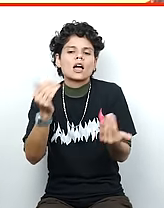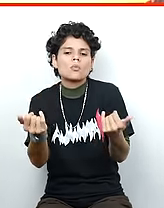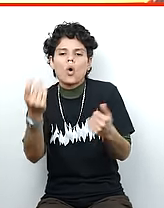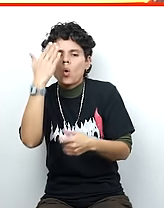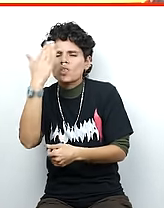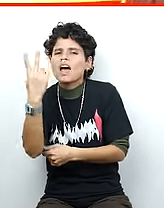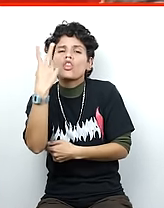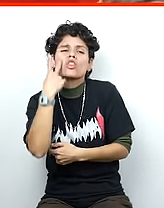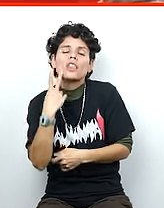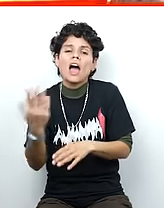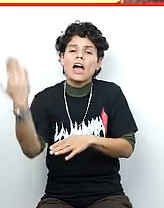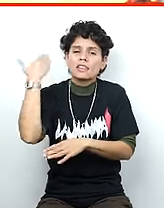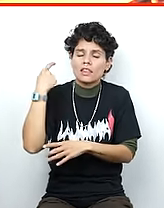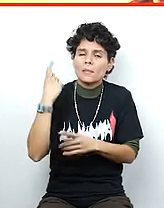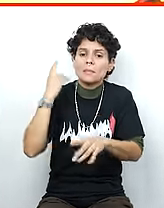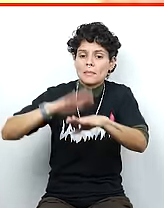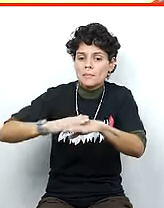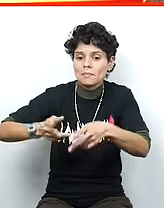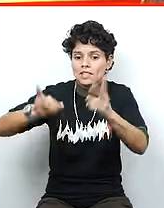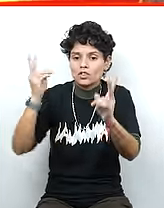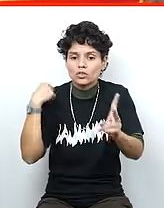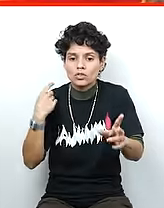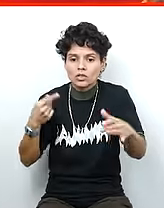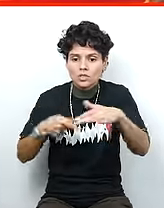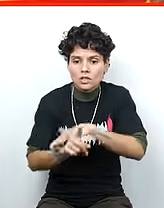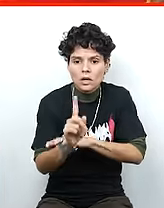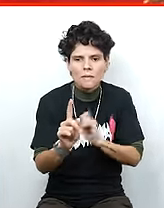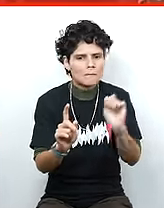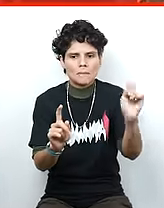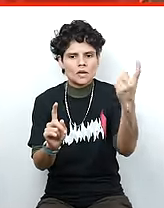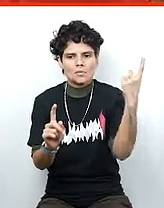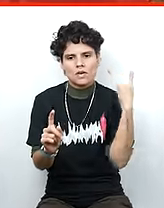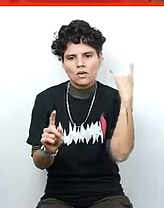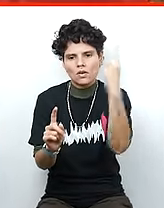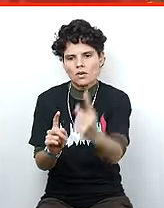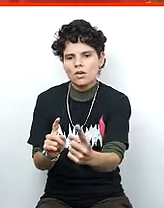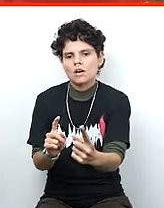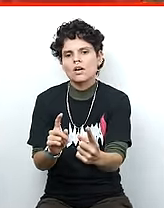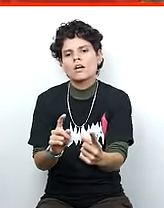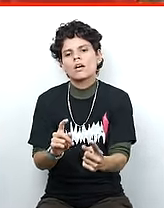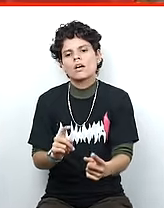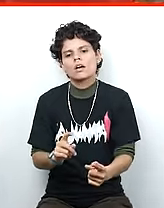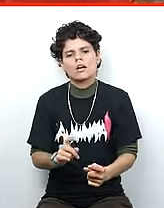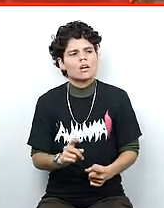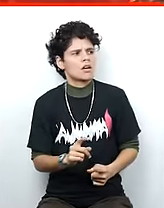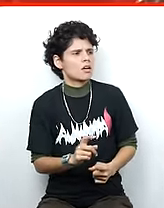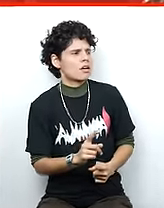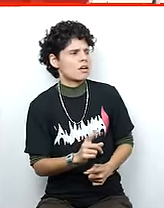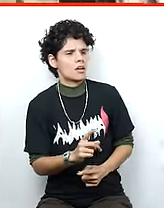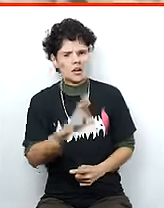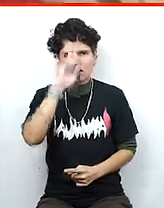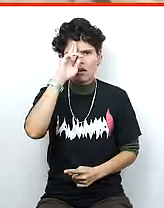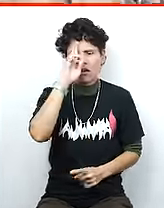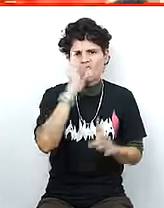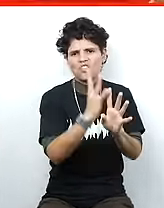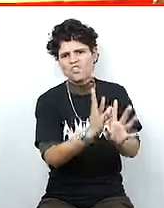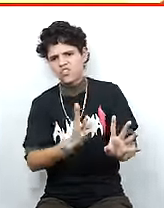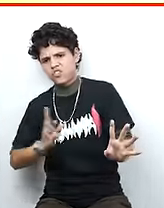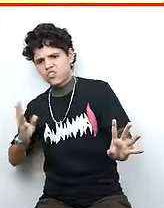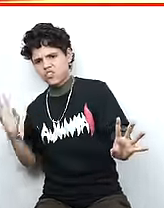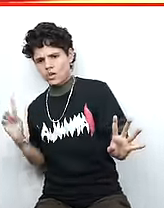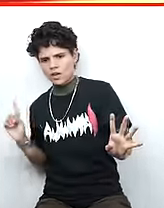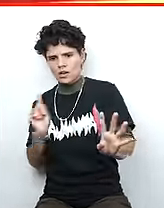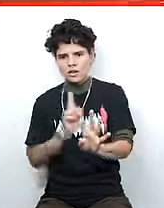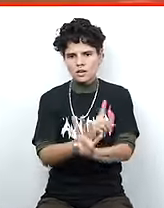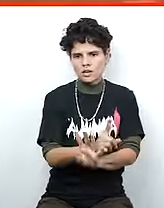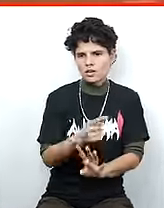día para ir a pedir el permiso, como 2 días antes de irme yo a Nueva York. Llego allá y me hacen pasar de los primeros. Y ahí al tiro dije, ya, aquí está loca la guau, que había la media fila y cuando un guau